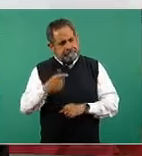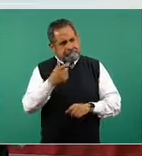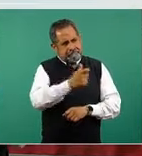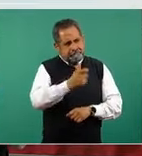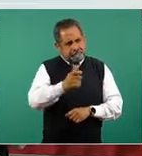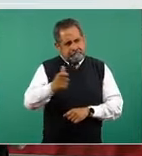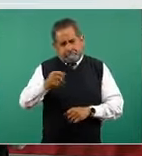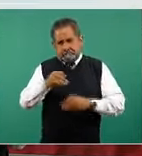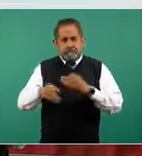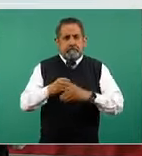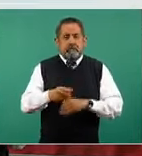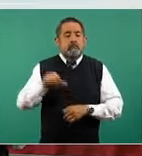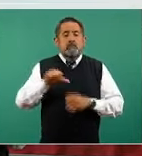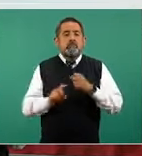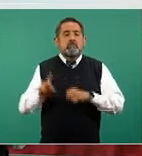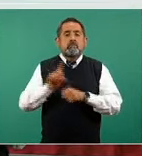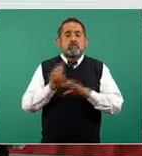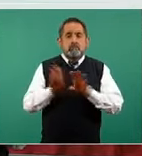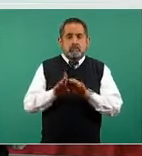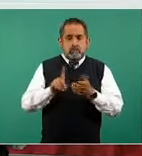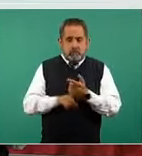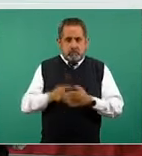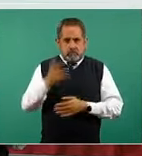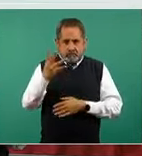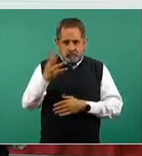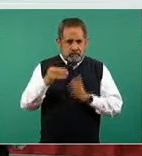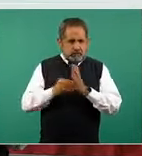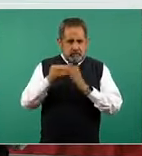población. Para el día de hoy son